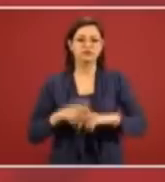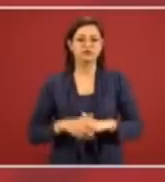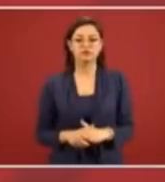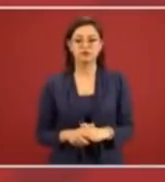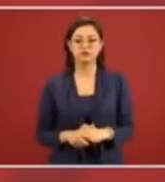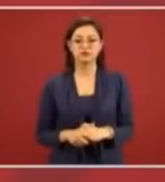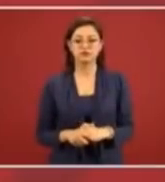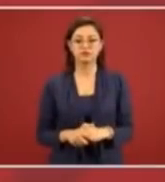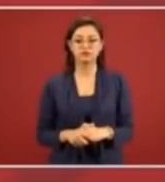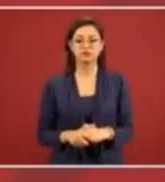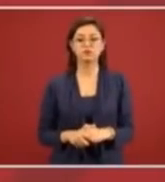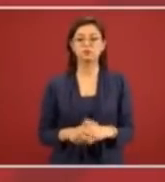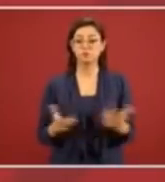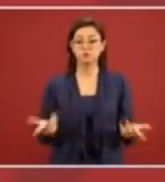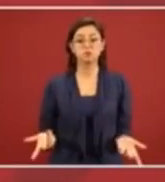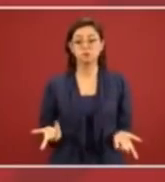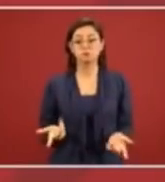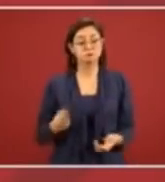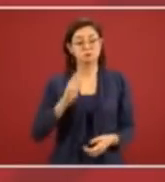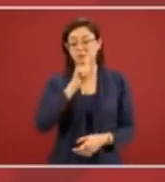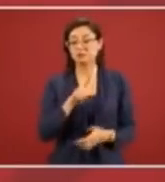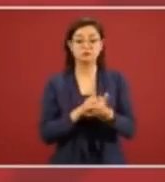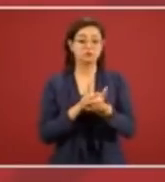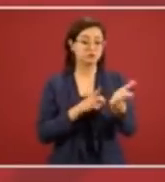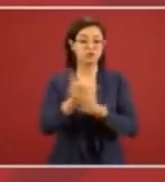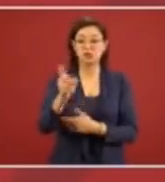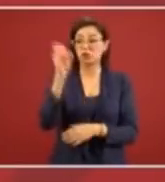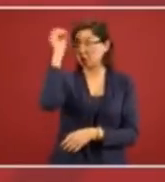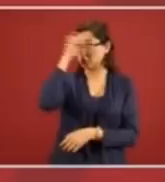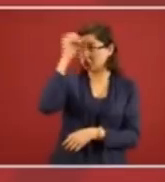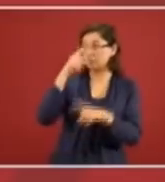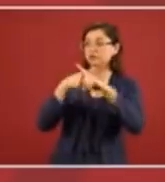y se ejerce el derecho a la crítica.